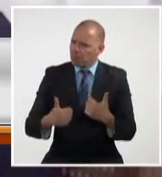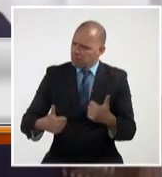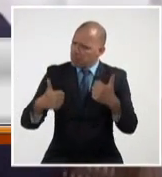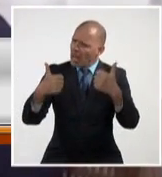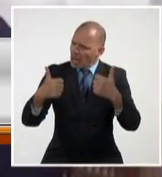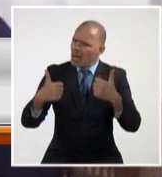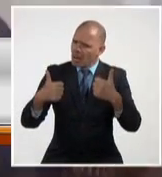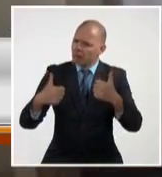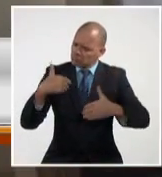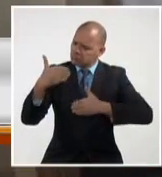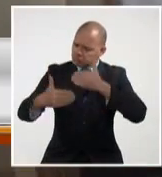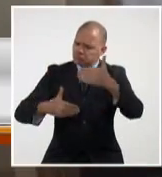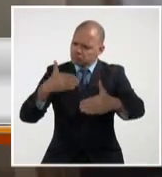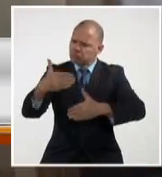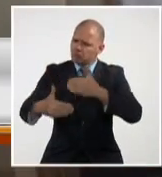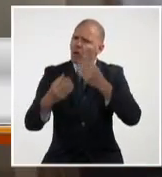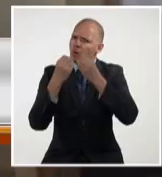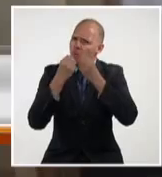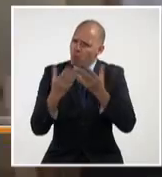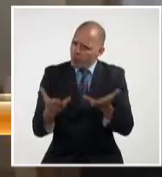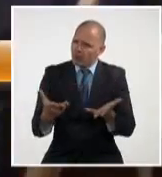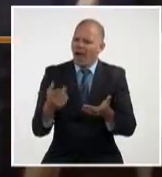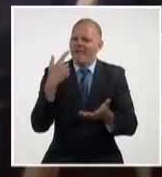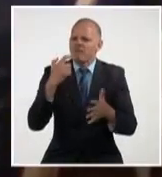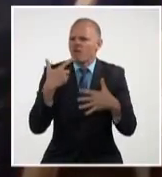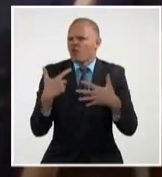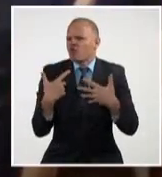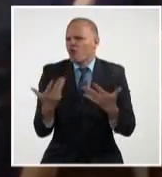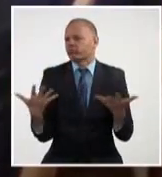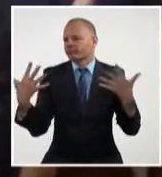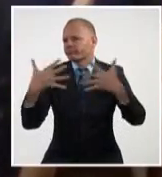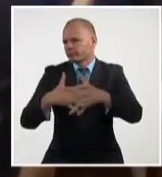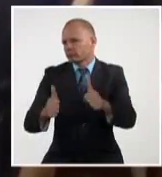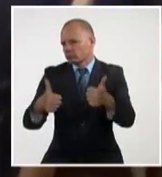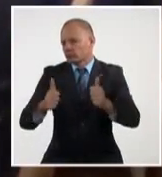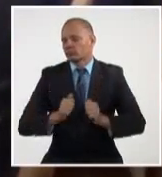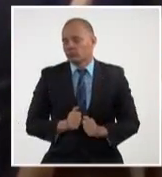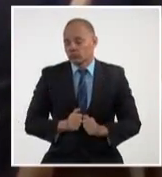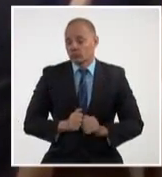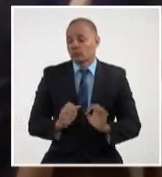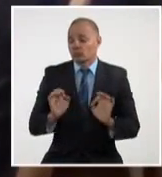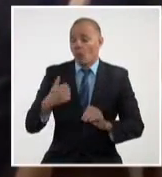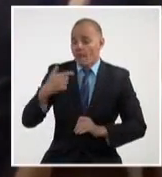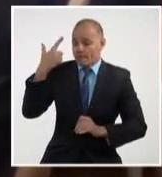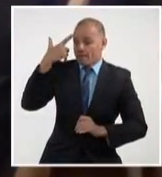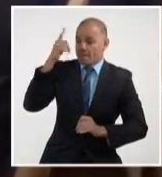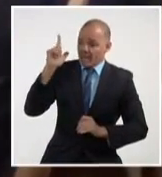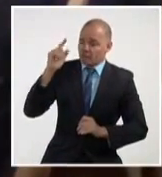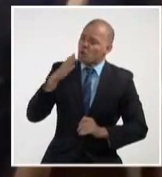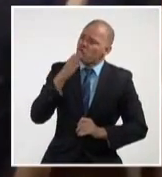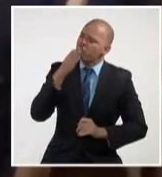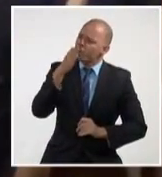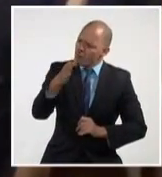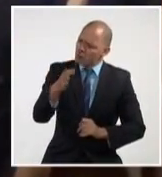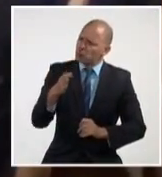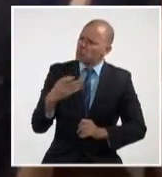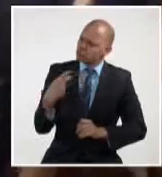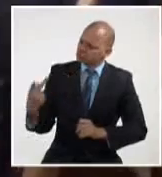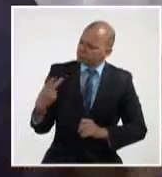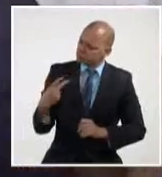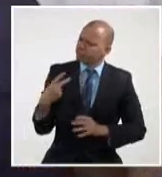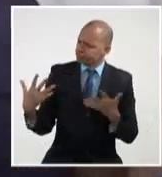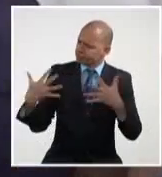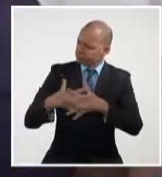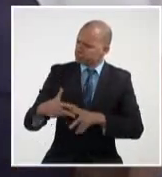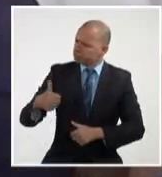esas diferencias y encontrar la manera de llevarnos bien. Creo firmemente en el futuro prometedor de la relación bilateral. Estando